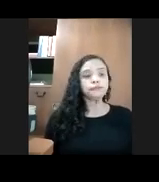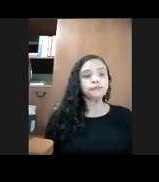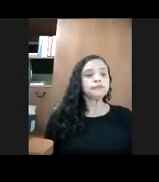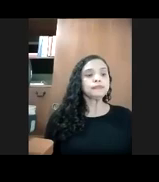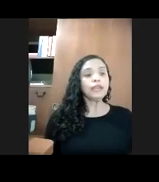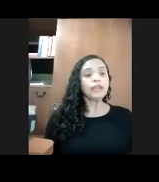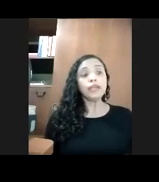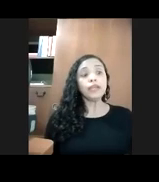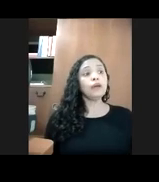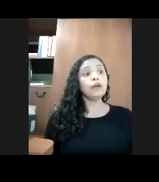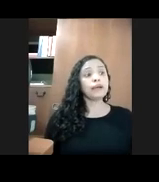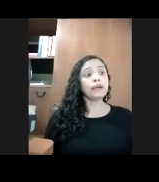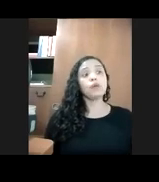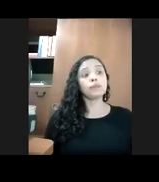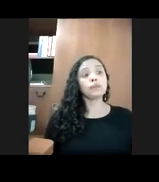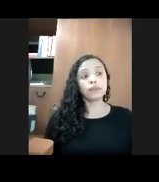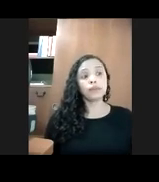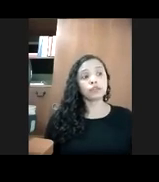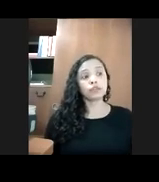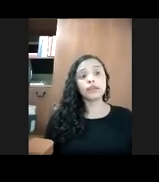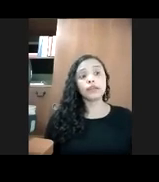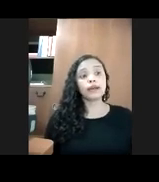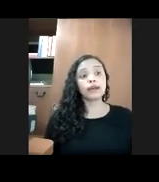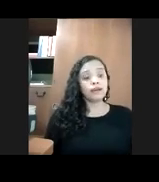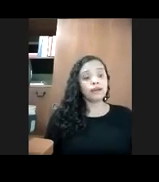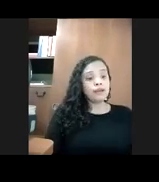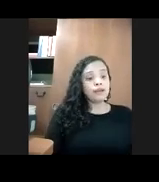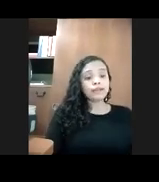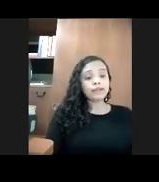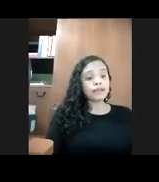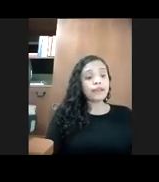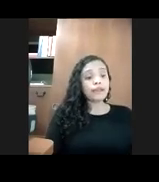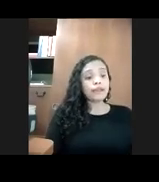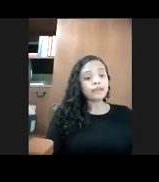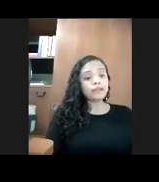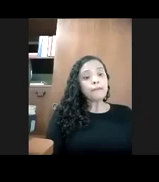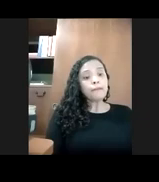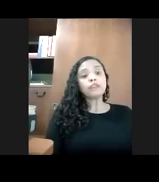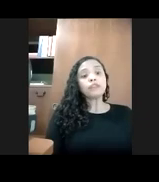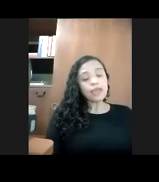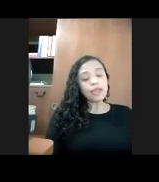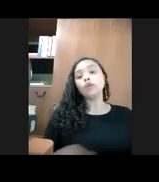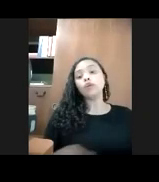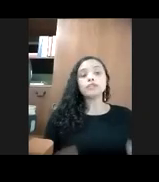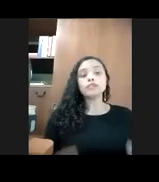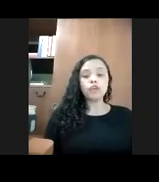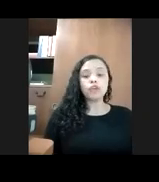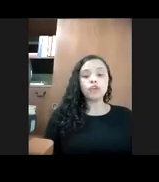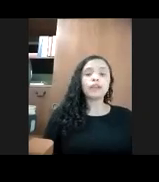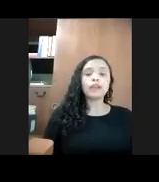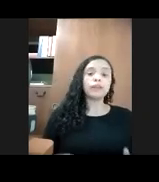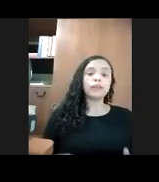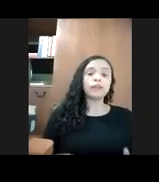que ha obligado a más de 4 millones de venezolanos a irse del país, pero también a otras